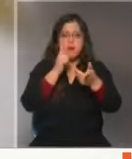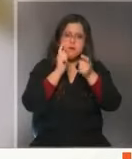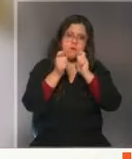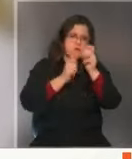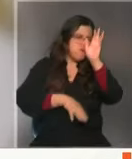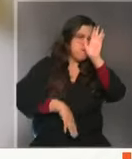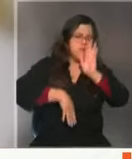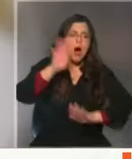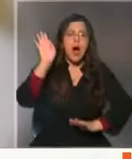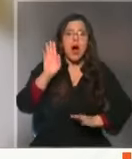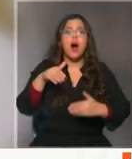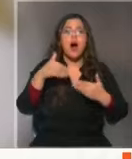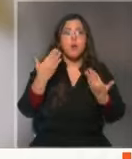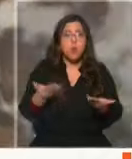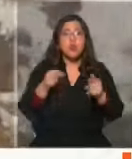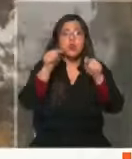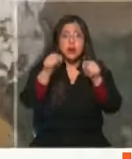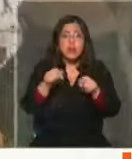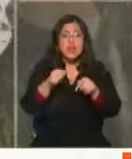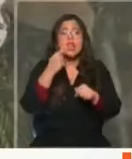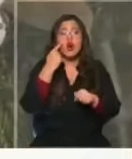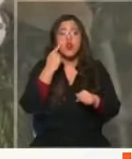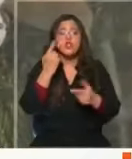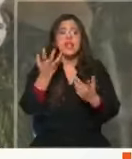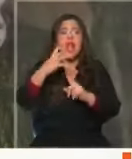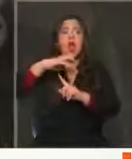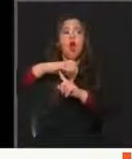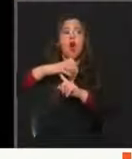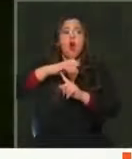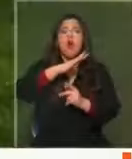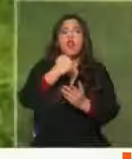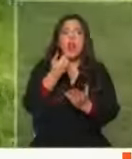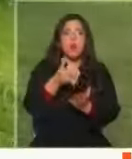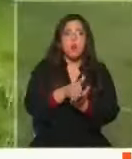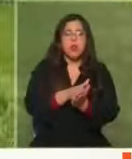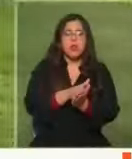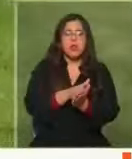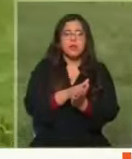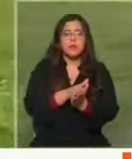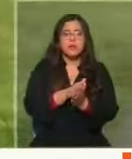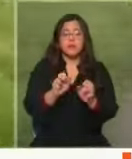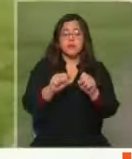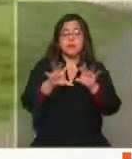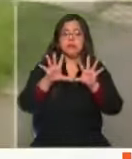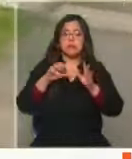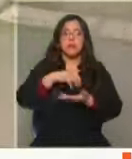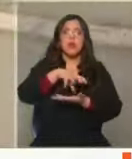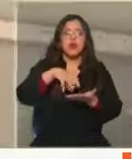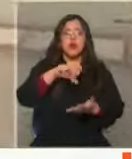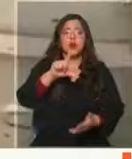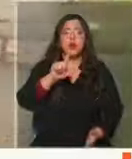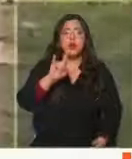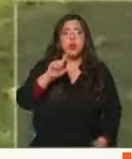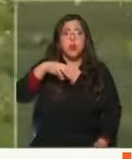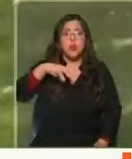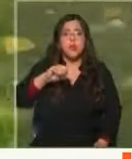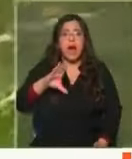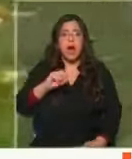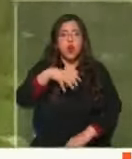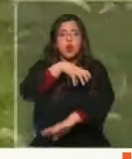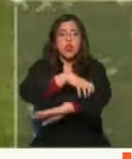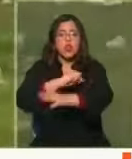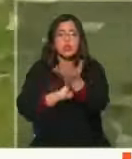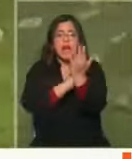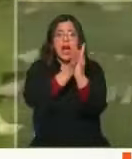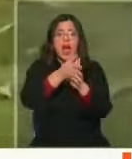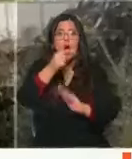peligrosas, por eso en estas tierras la conocen como el hongo de la muerte. Impactados están en la comuna de Lumaco, en la región de la Araucanía. Un